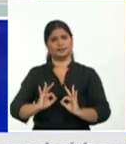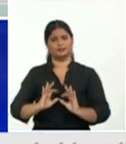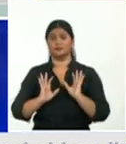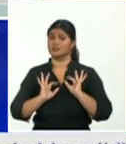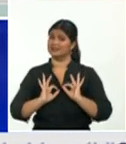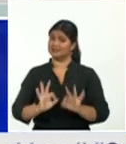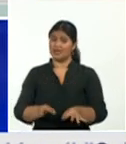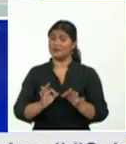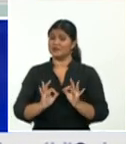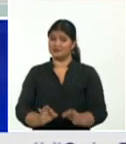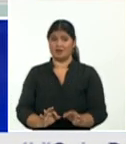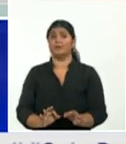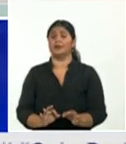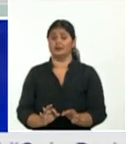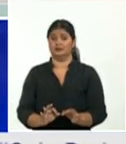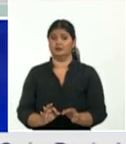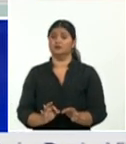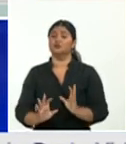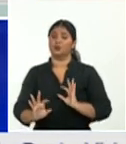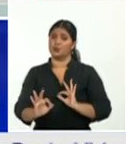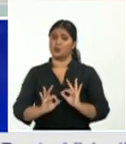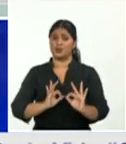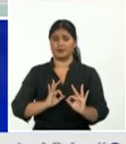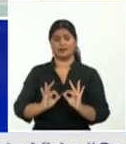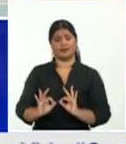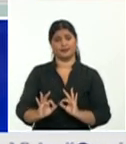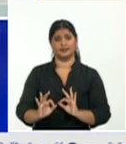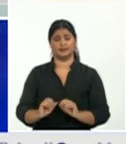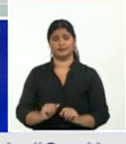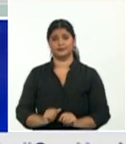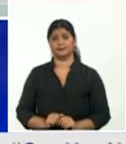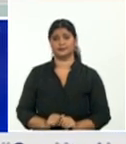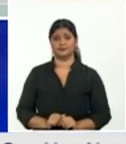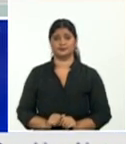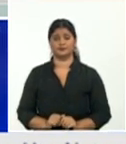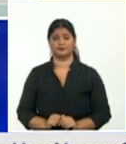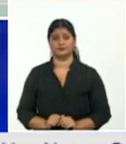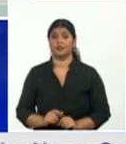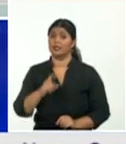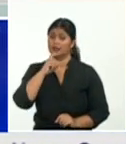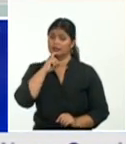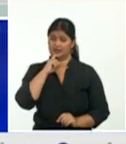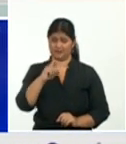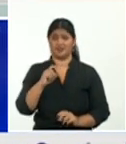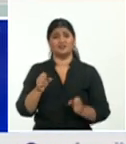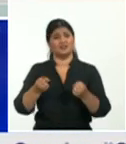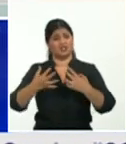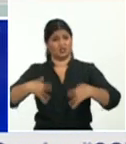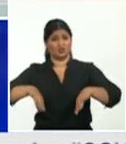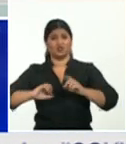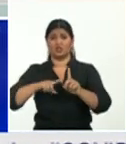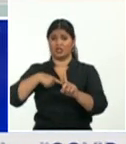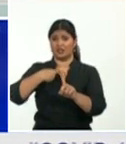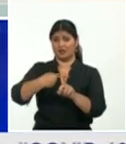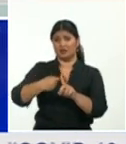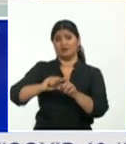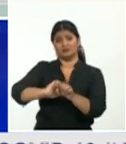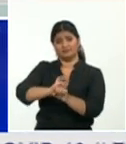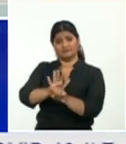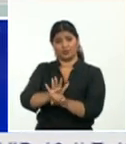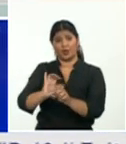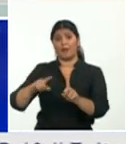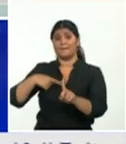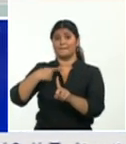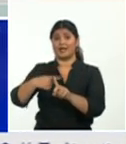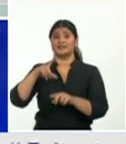complejo la transmisión de la COVID-19. Por otro lado, de las cosas que nos